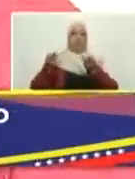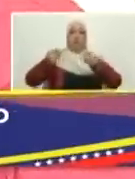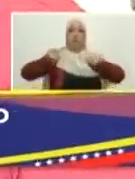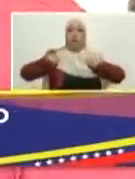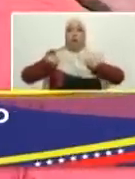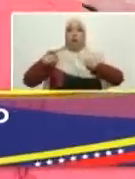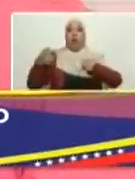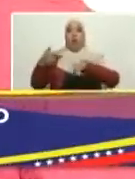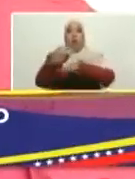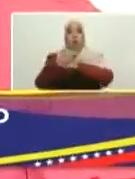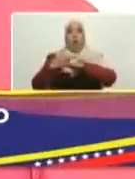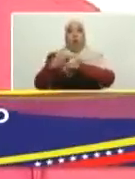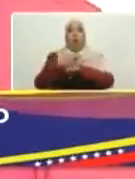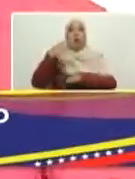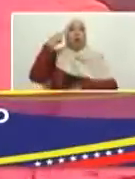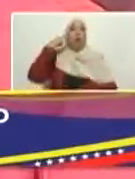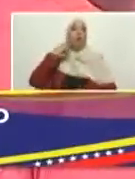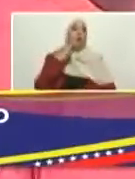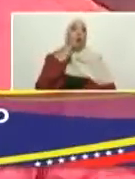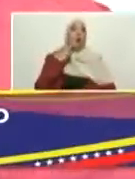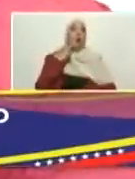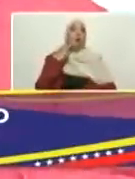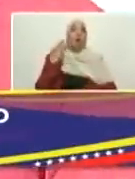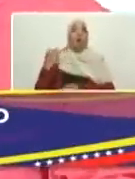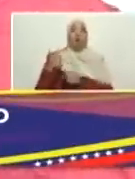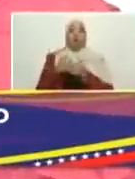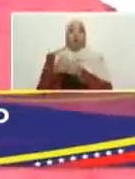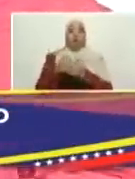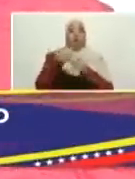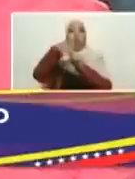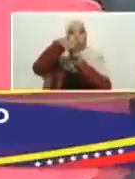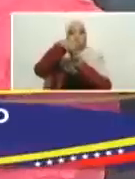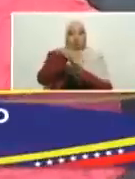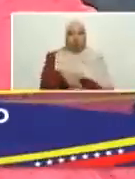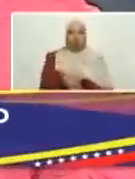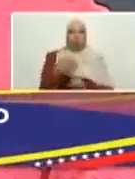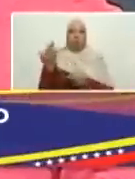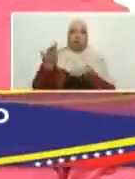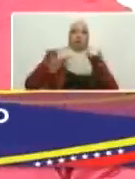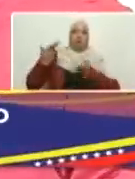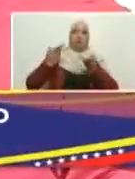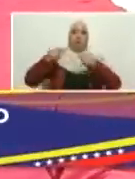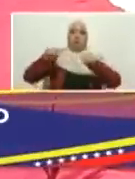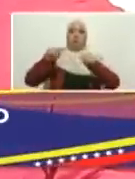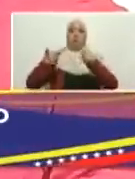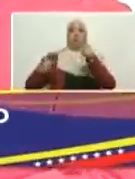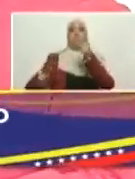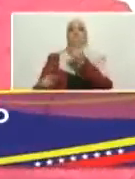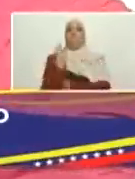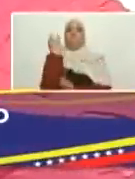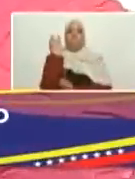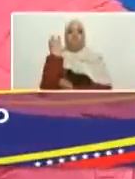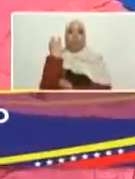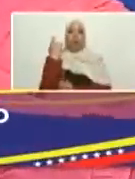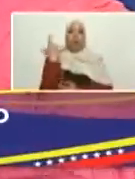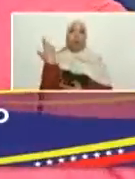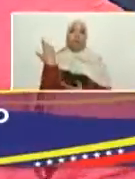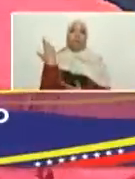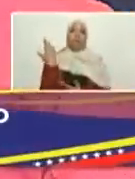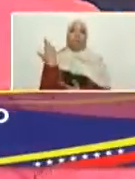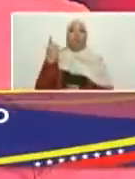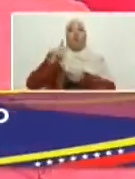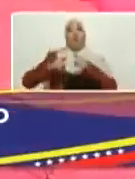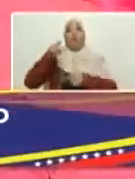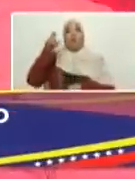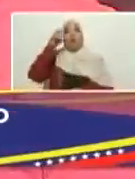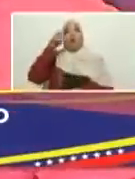gobierno bolivariano o de los gobiernos perseguidos, agredidos y sancionados. Es una trampa de la que la gran mayoría del